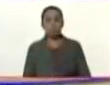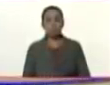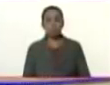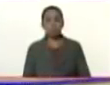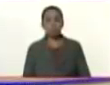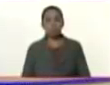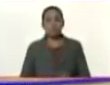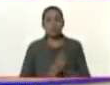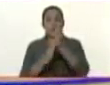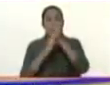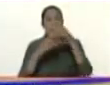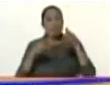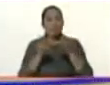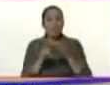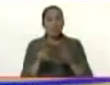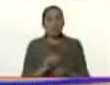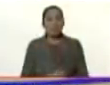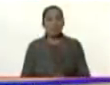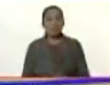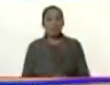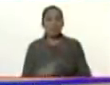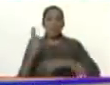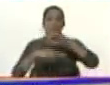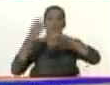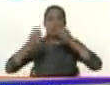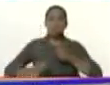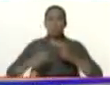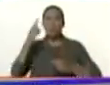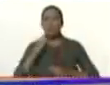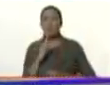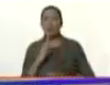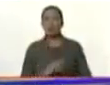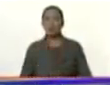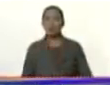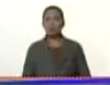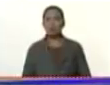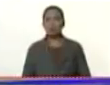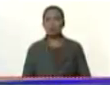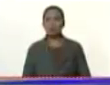el legado de la revolución bolivariana